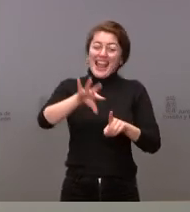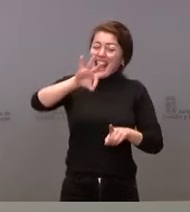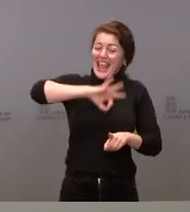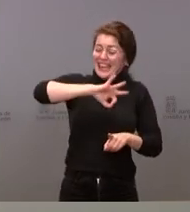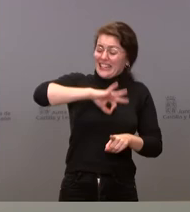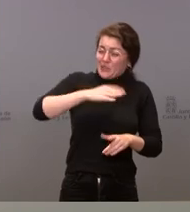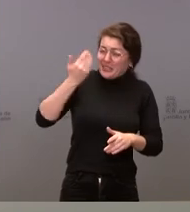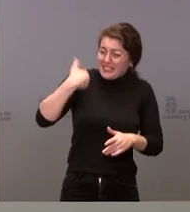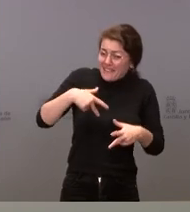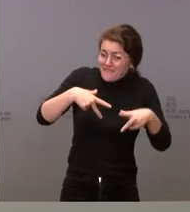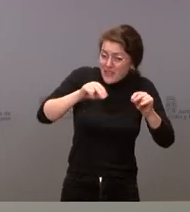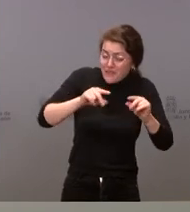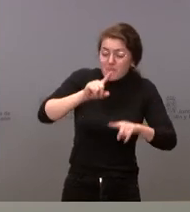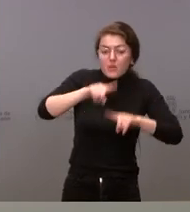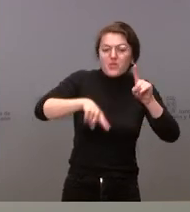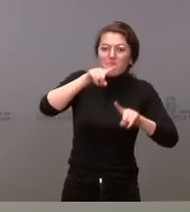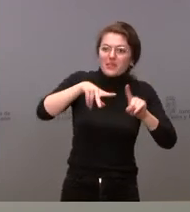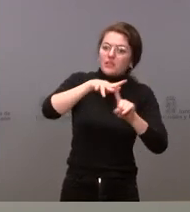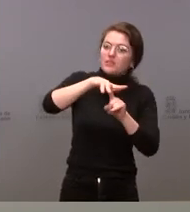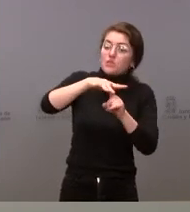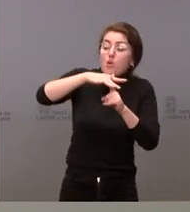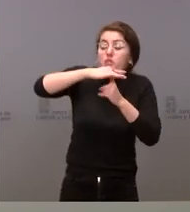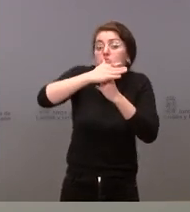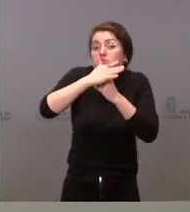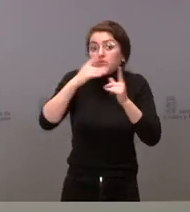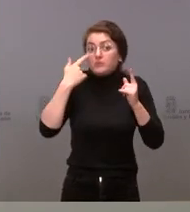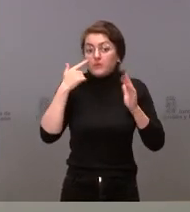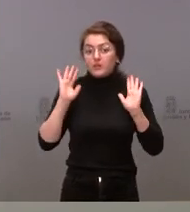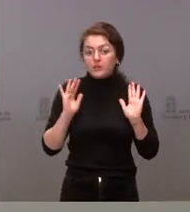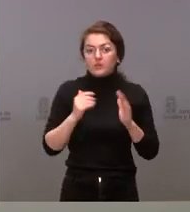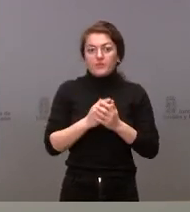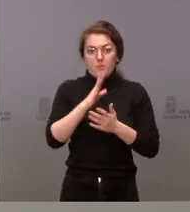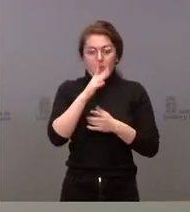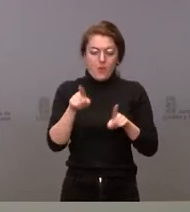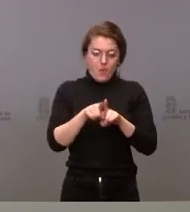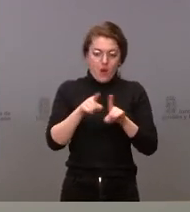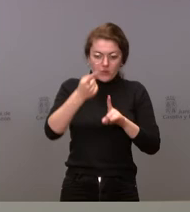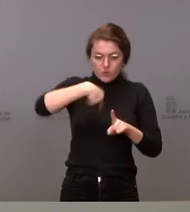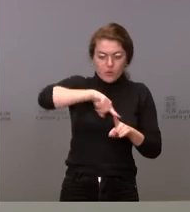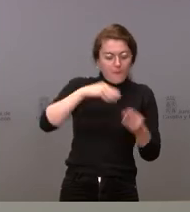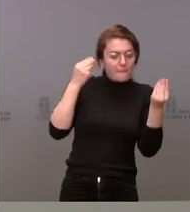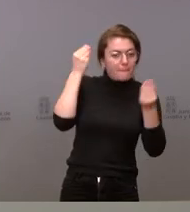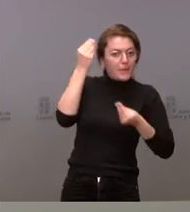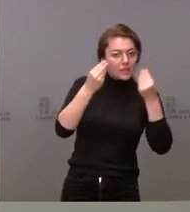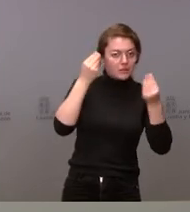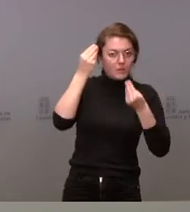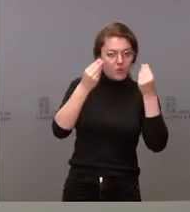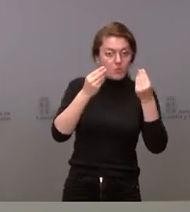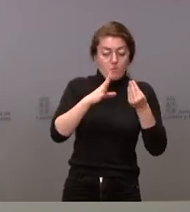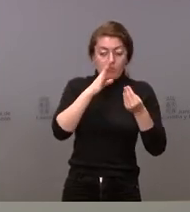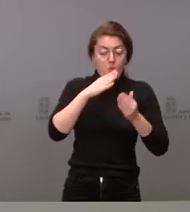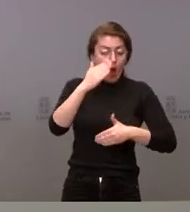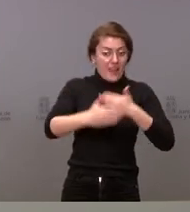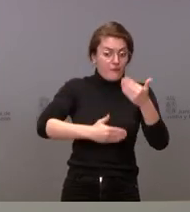circunstancia pudiera cambiar pero por eso le digo que nuestra previsión a la vista de cómo van la evolución epidemiológica nos hace